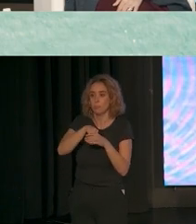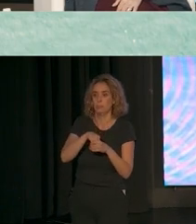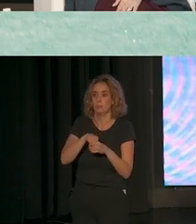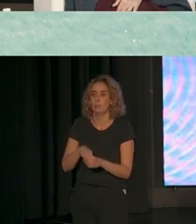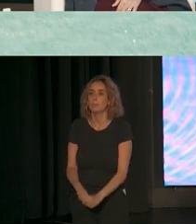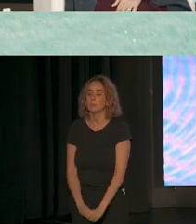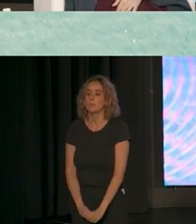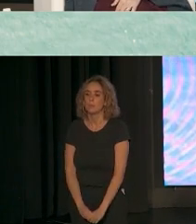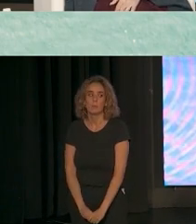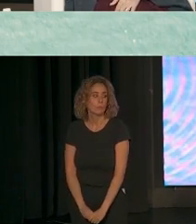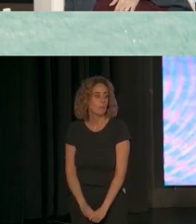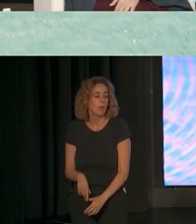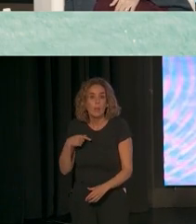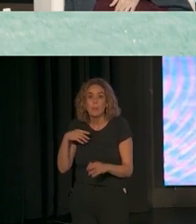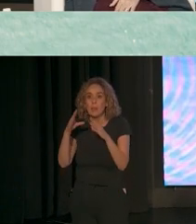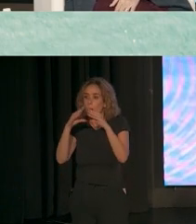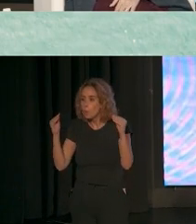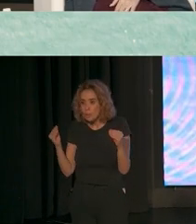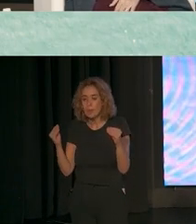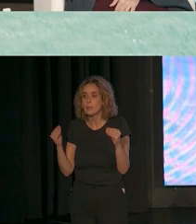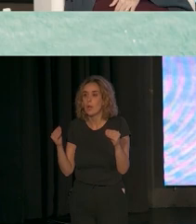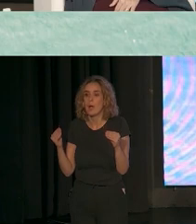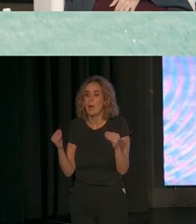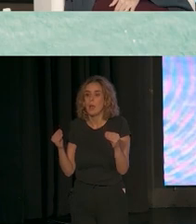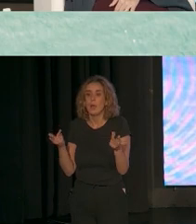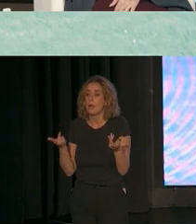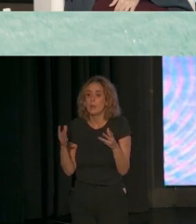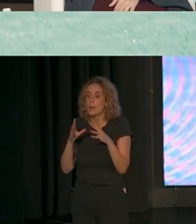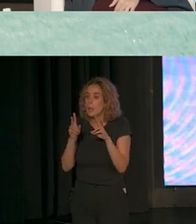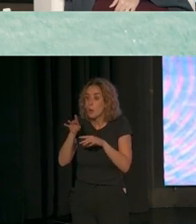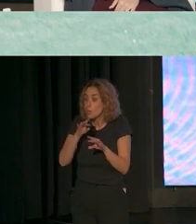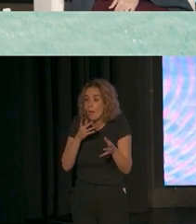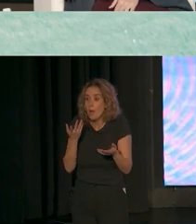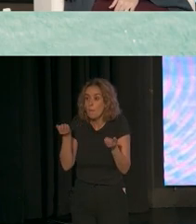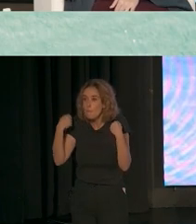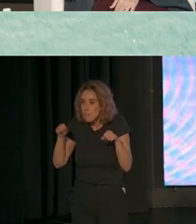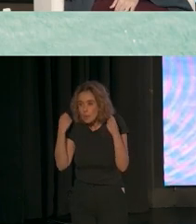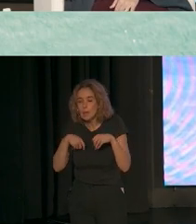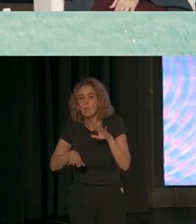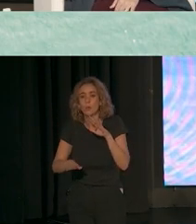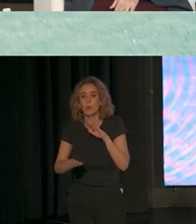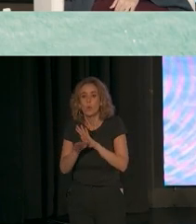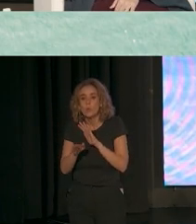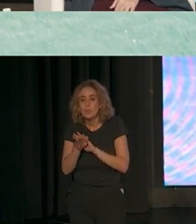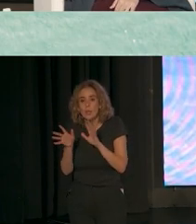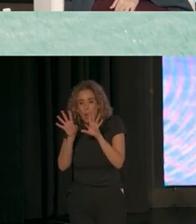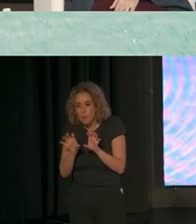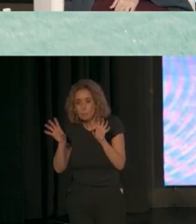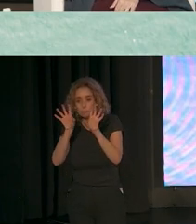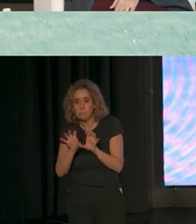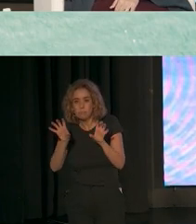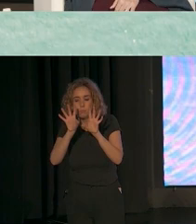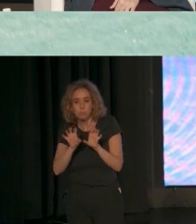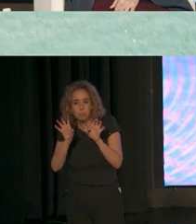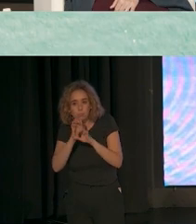que está en la universidad, estamos en la universidad, que estamos sobre el terreno practicándolo, tenemos que seguir aprendiendo y aprendiendo y